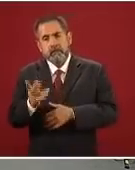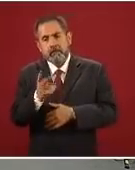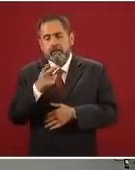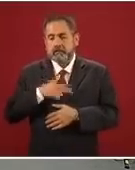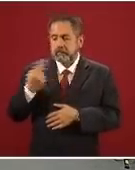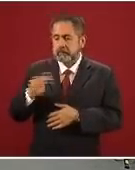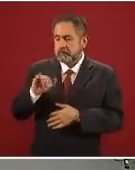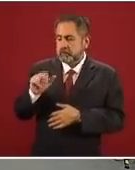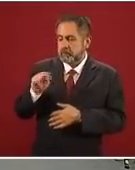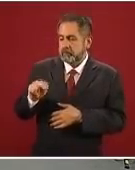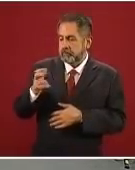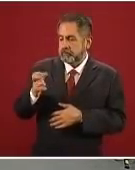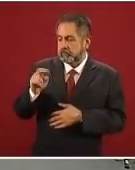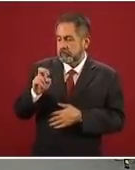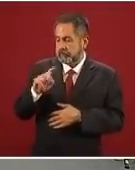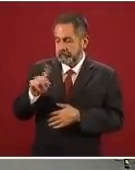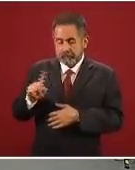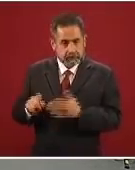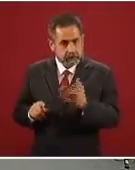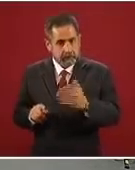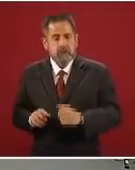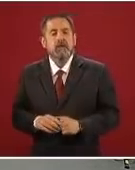de Grupo Cartón y el periódico Basta.